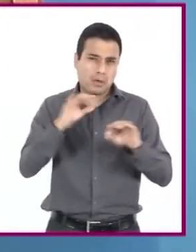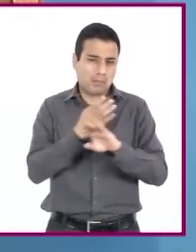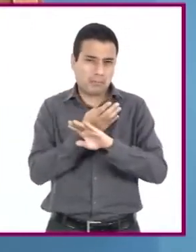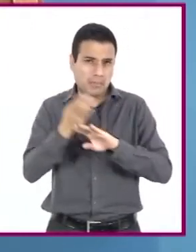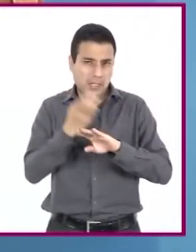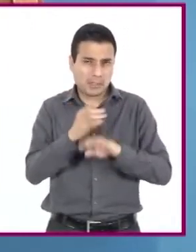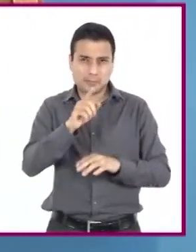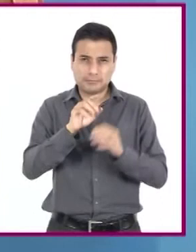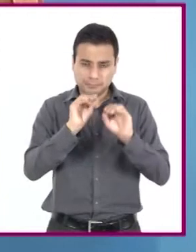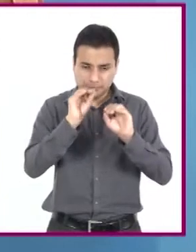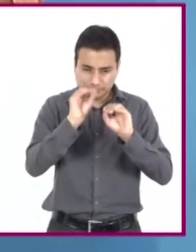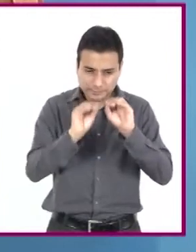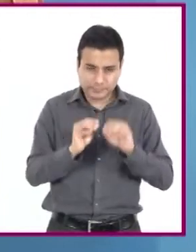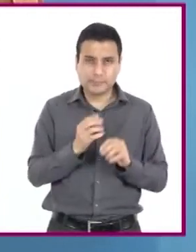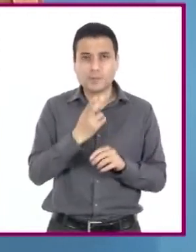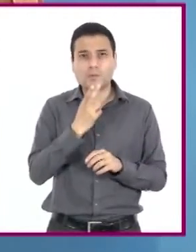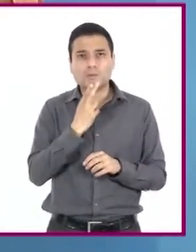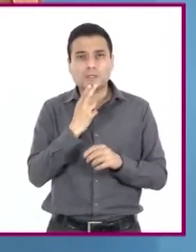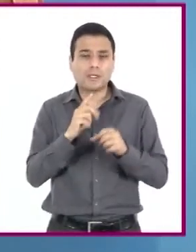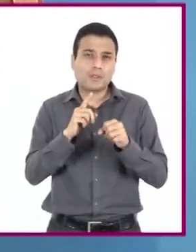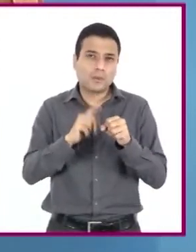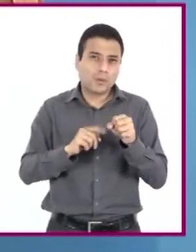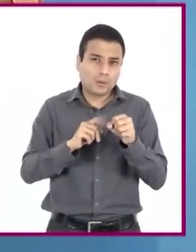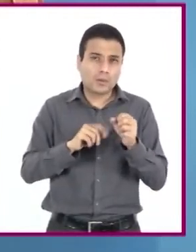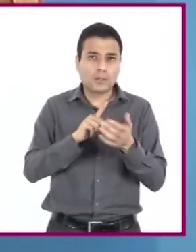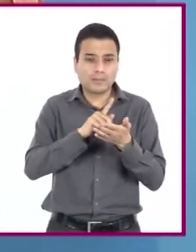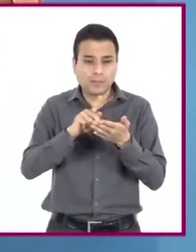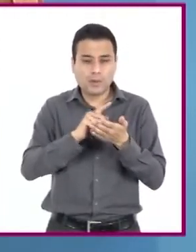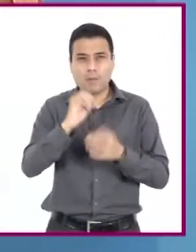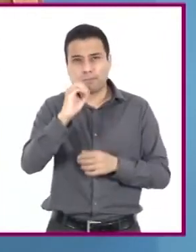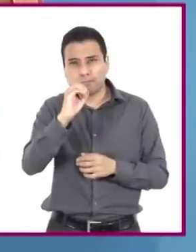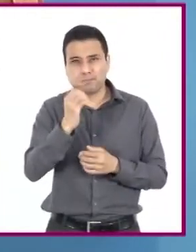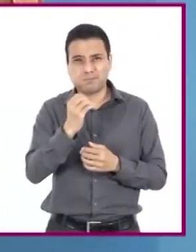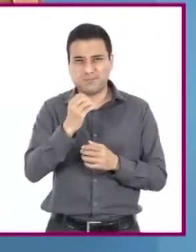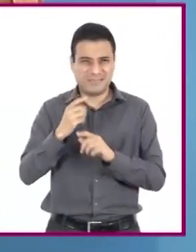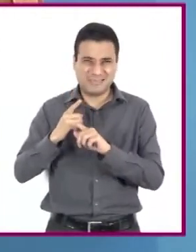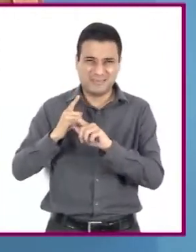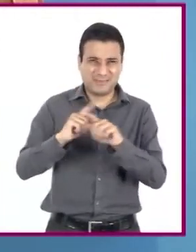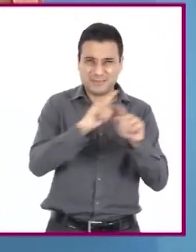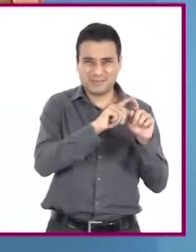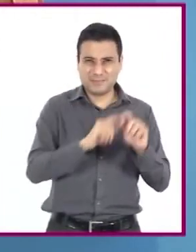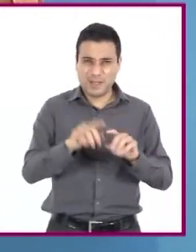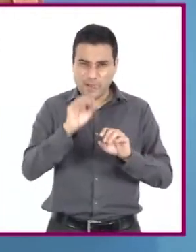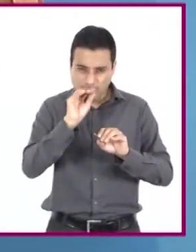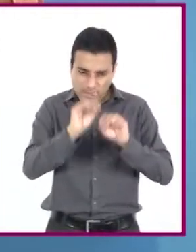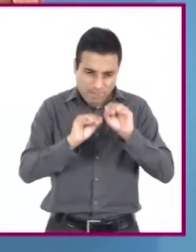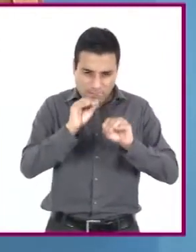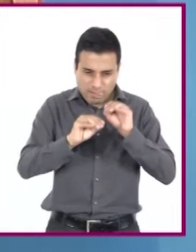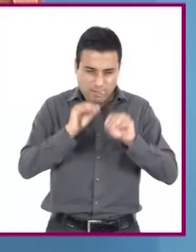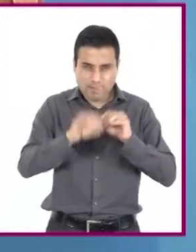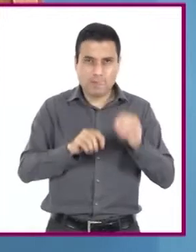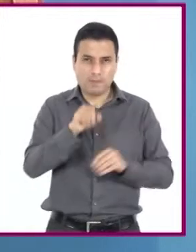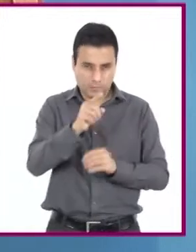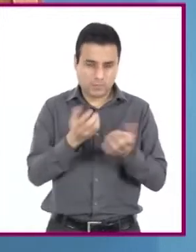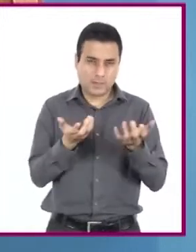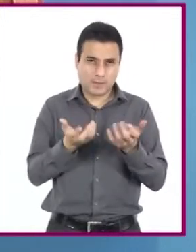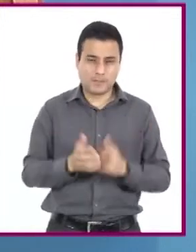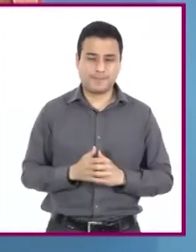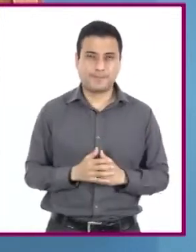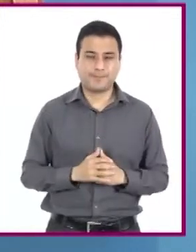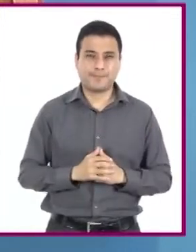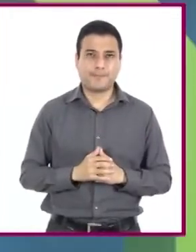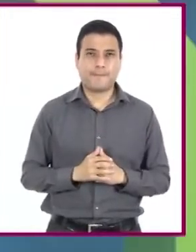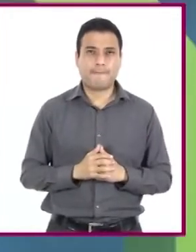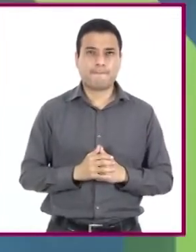reutilizar. Usen colores, plumones y el material que tengan a la mano en su casa.